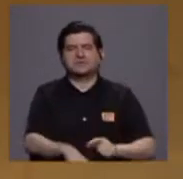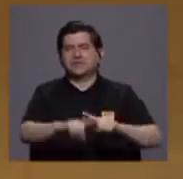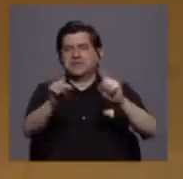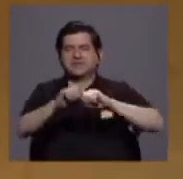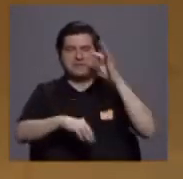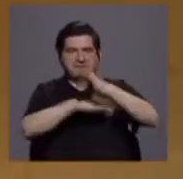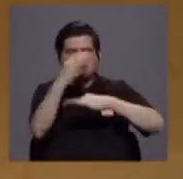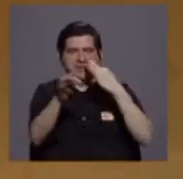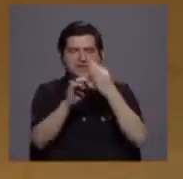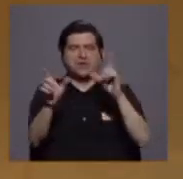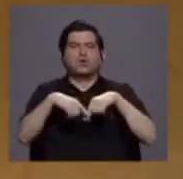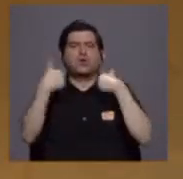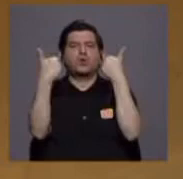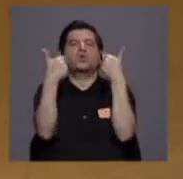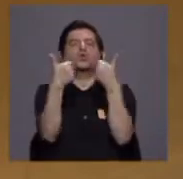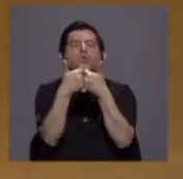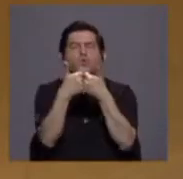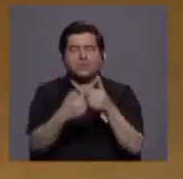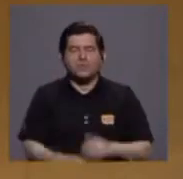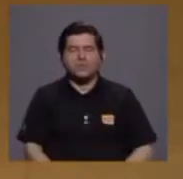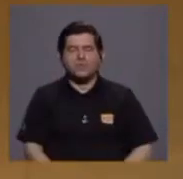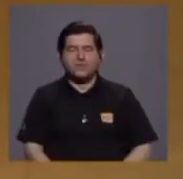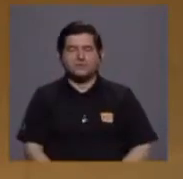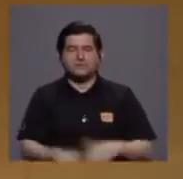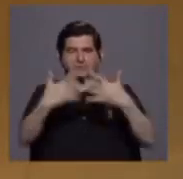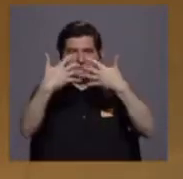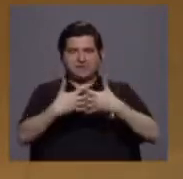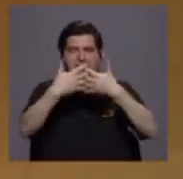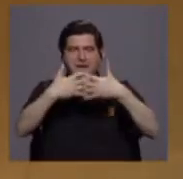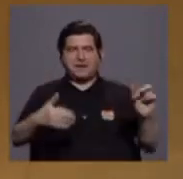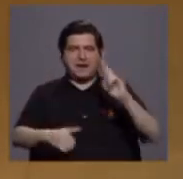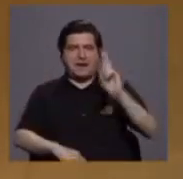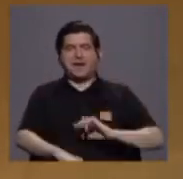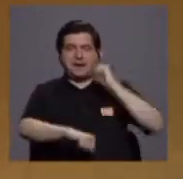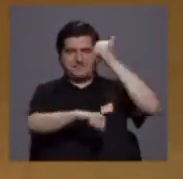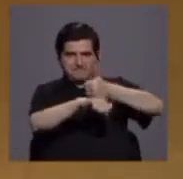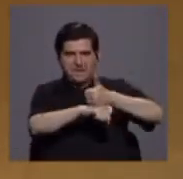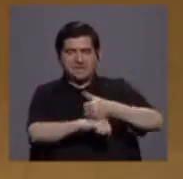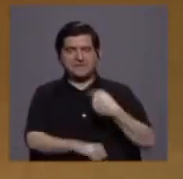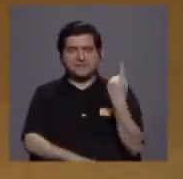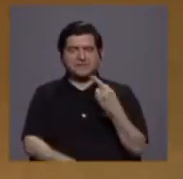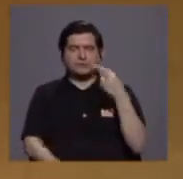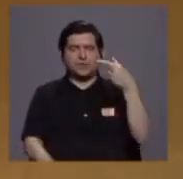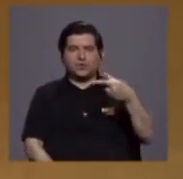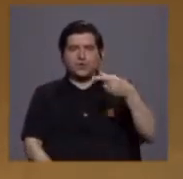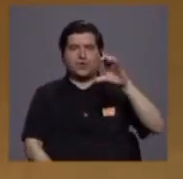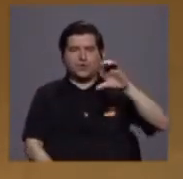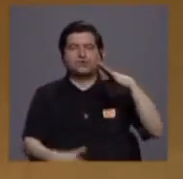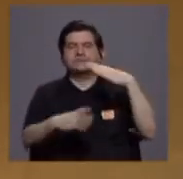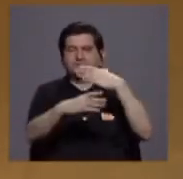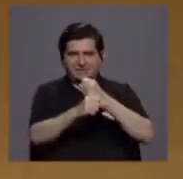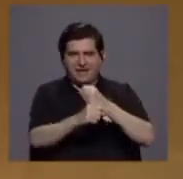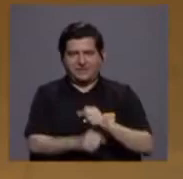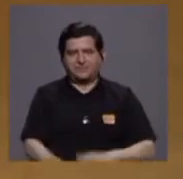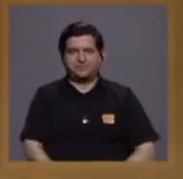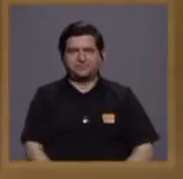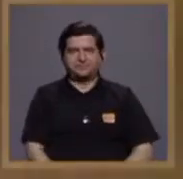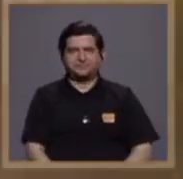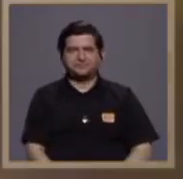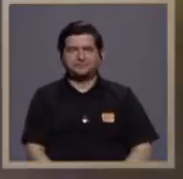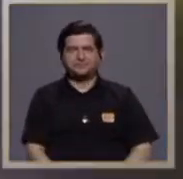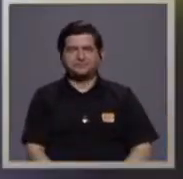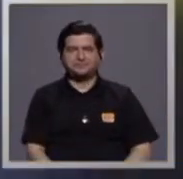distintos grupos étnicos que han puesto empresas en Costa Rica. Eso solo Gonzalo Castañeda lo hace